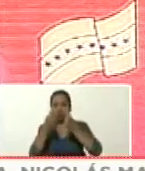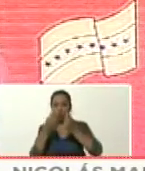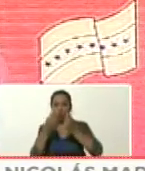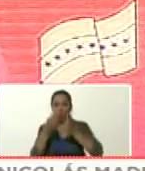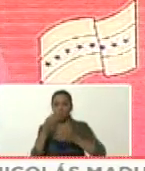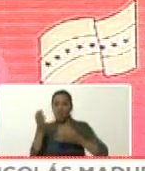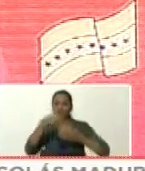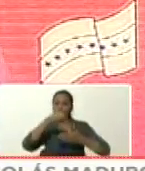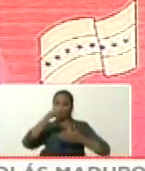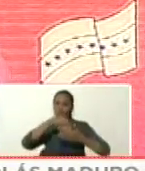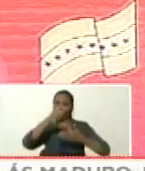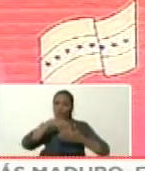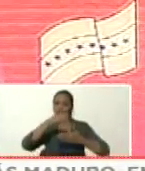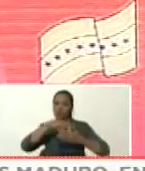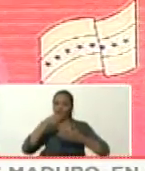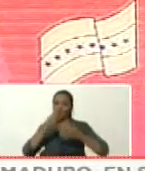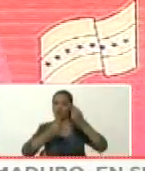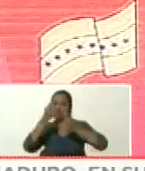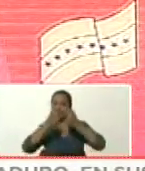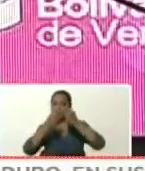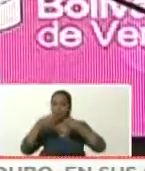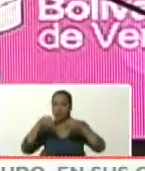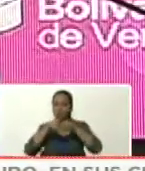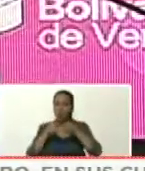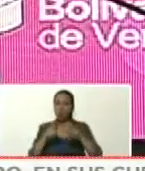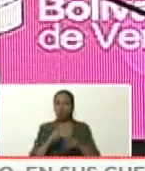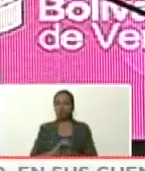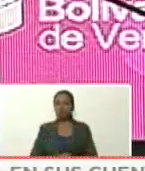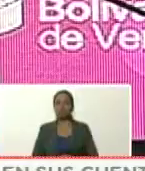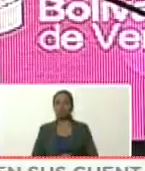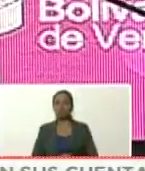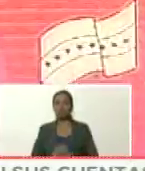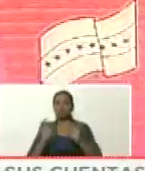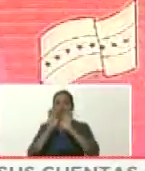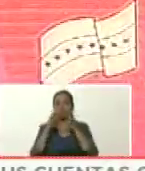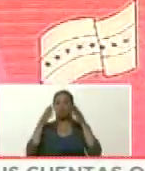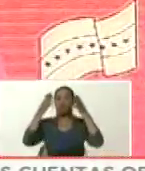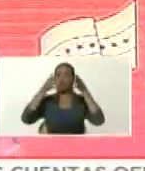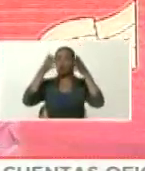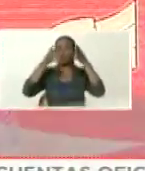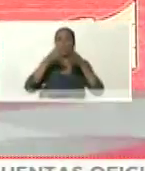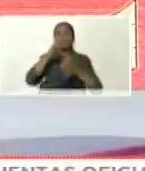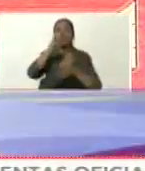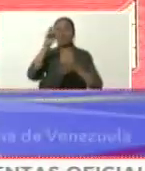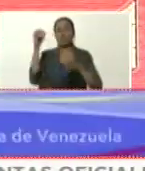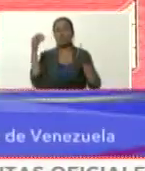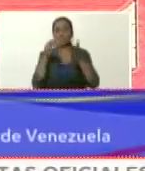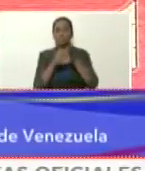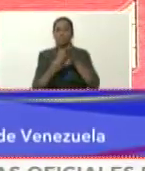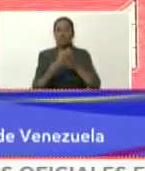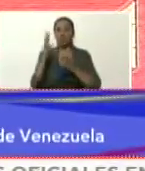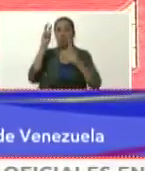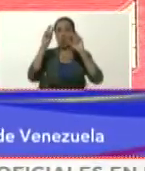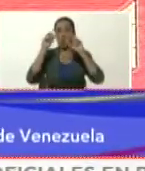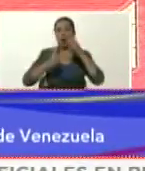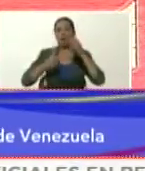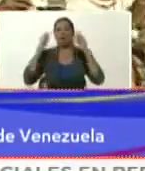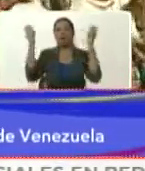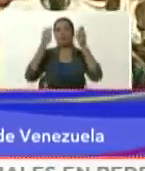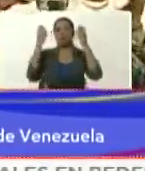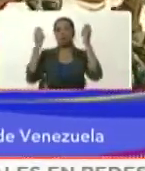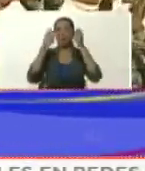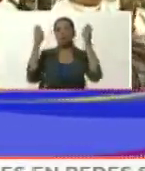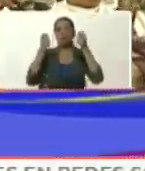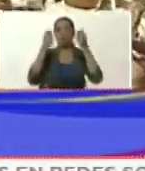fondo financiar la formación de 20.000 nuevas promotoras